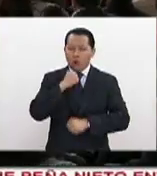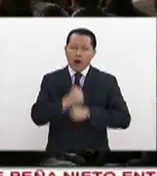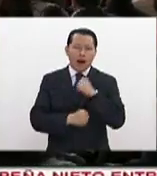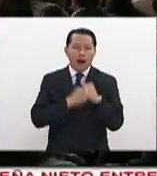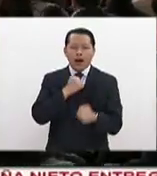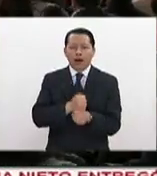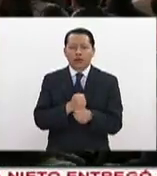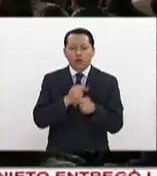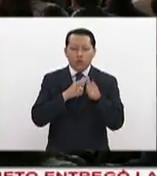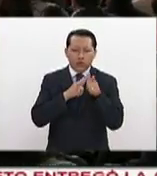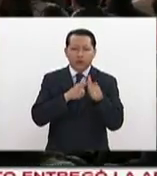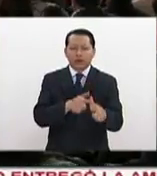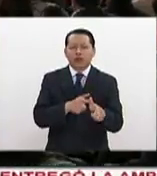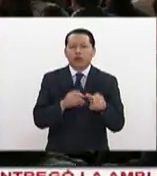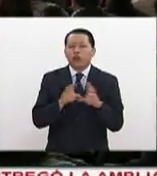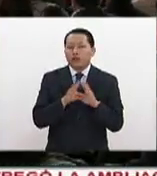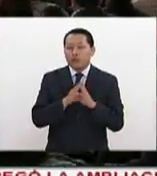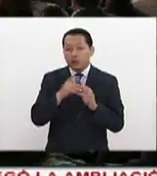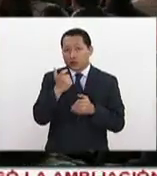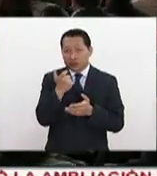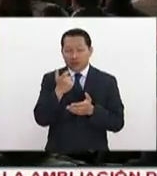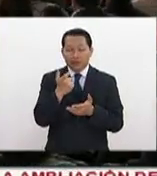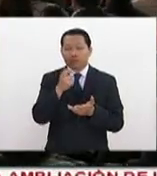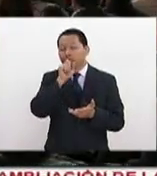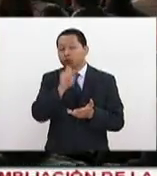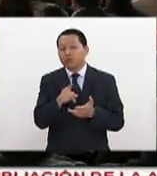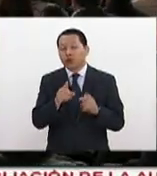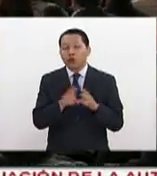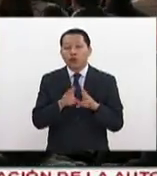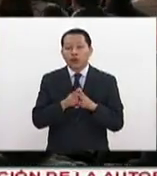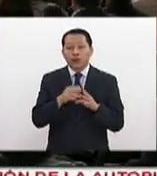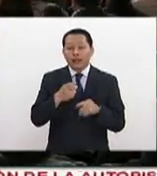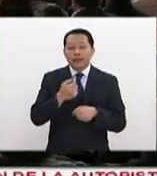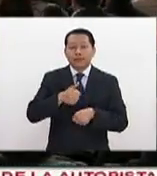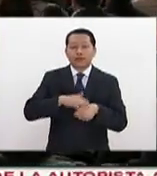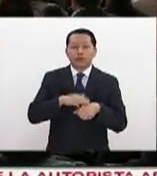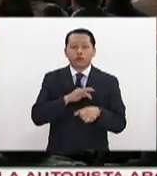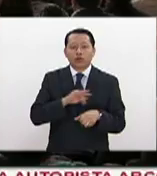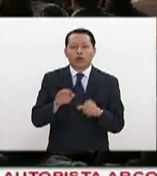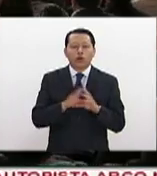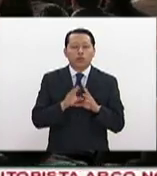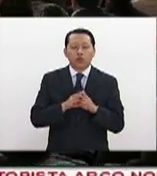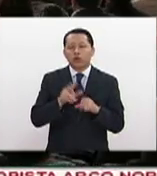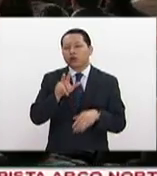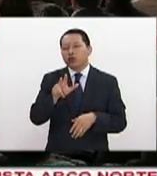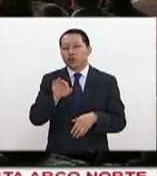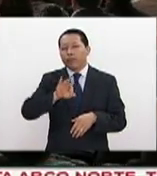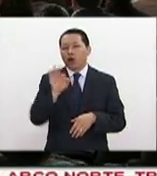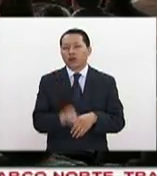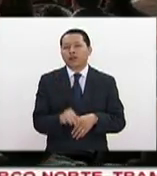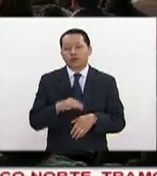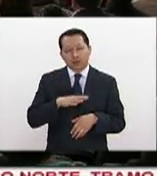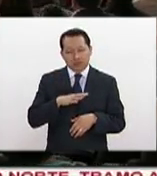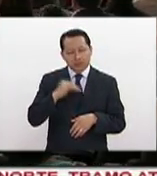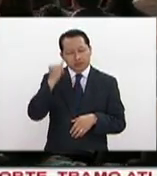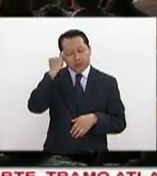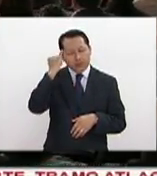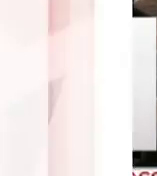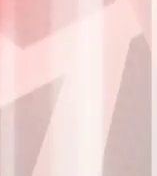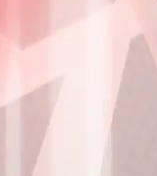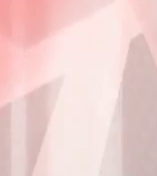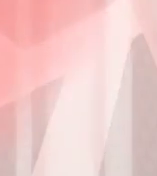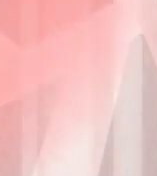año, crecido y nuestra economía crecerá ya en lo que es de esta administración del orden de 18% es la proyección que estamos